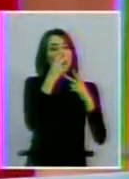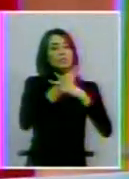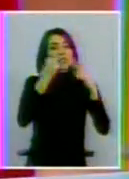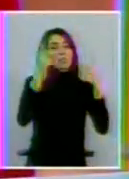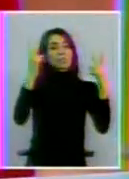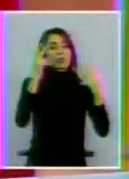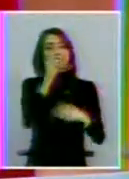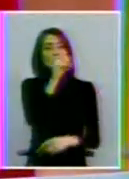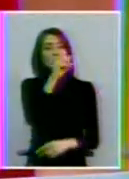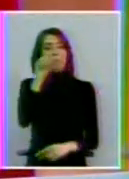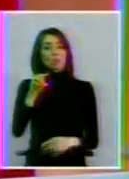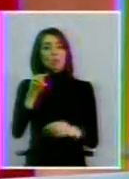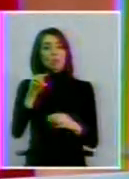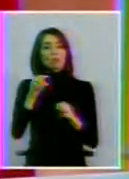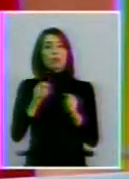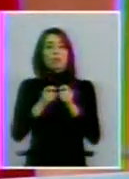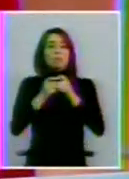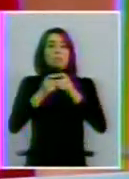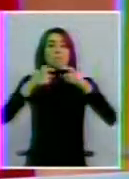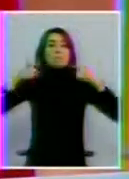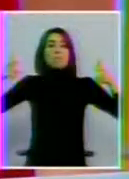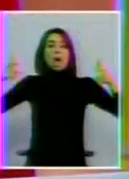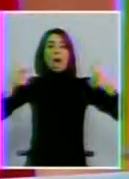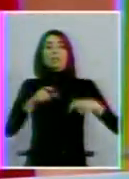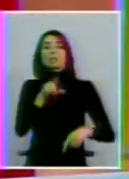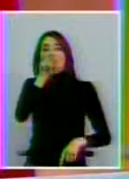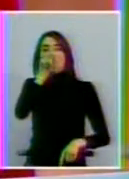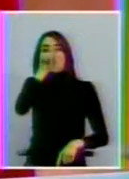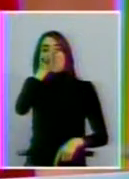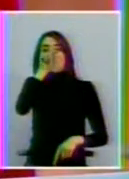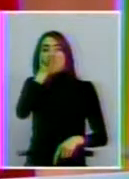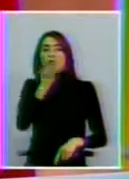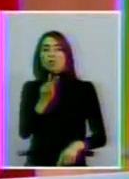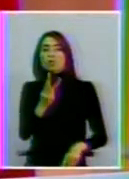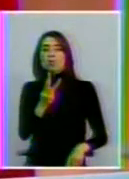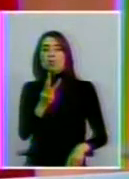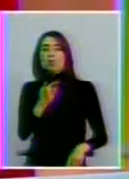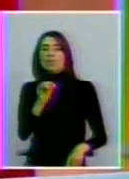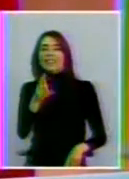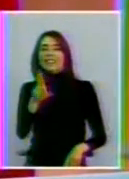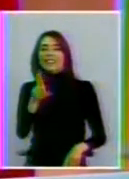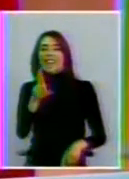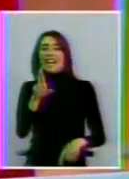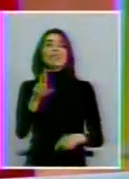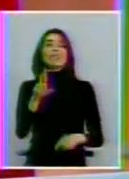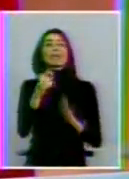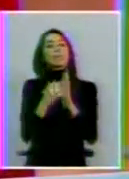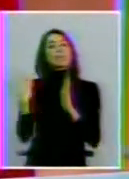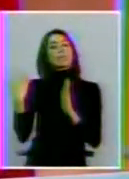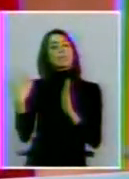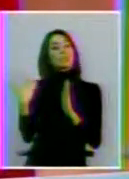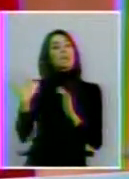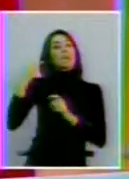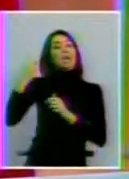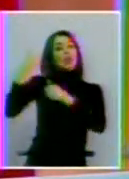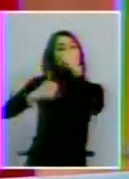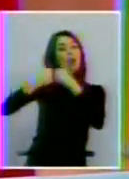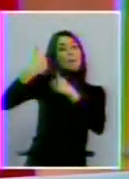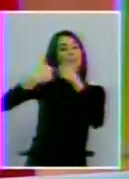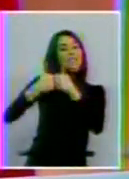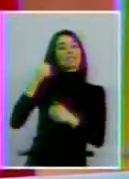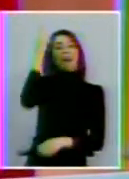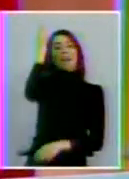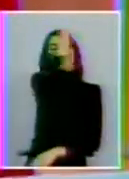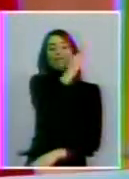explosivo crecimiento de Twitter en los últimos meses y cómo se está transformando en una seria competencia para Facebook, la hasta